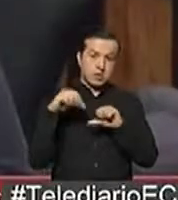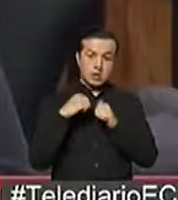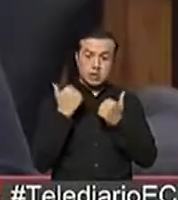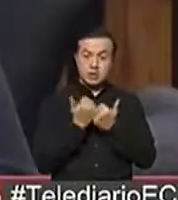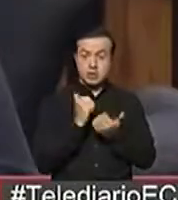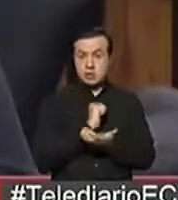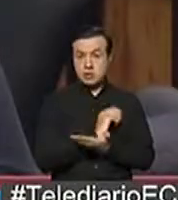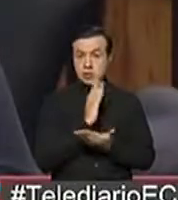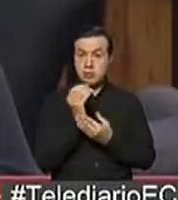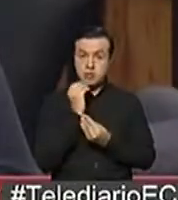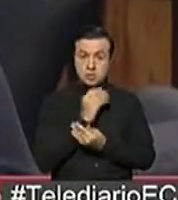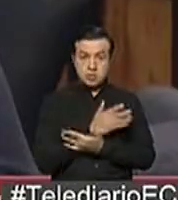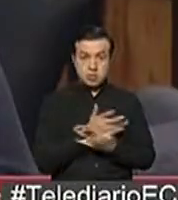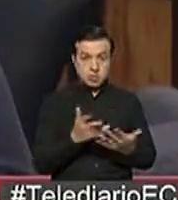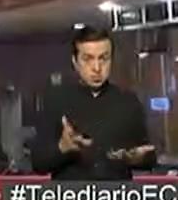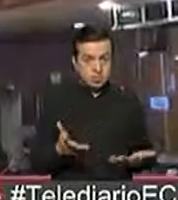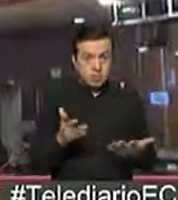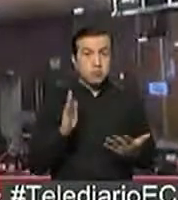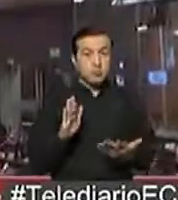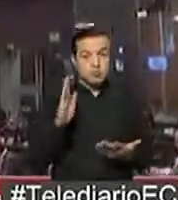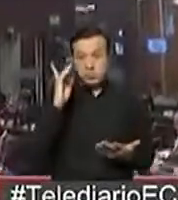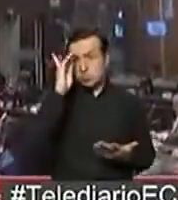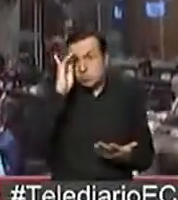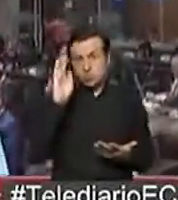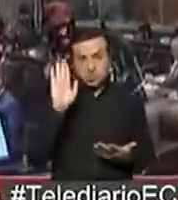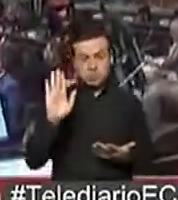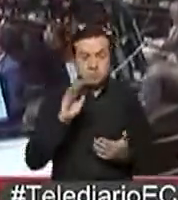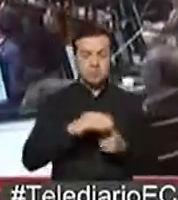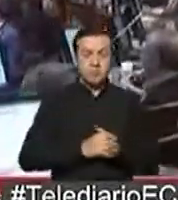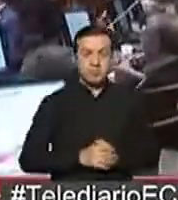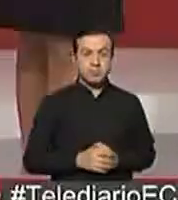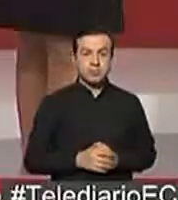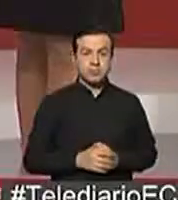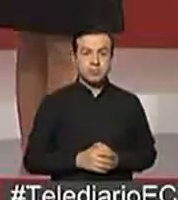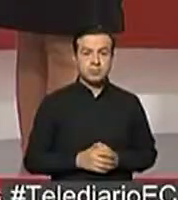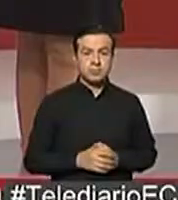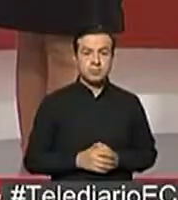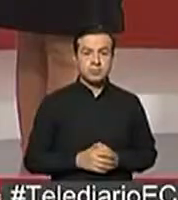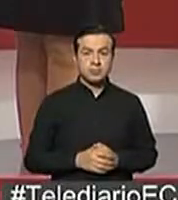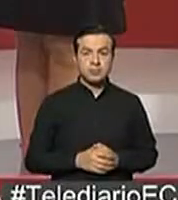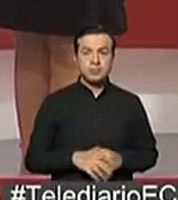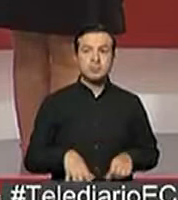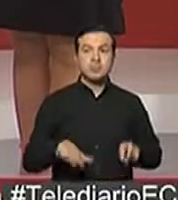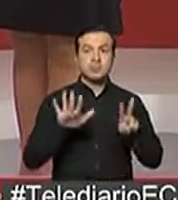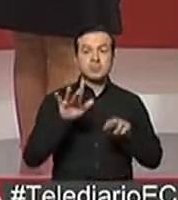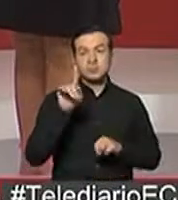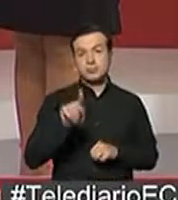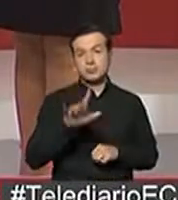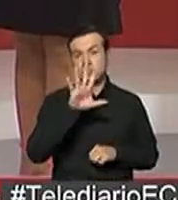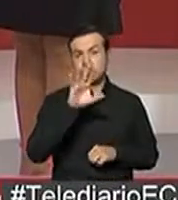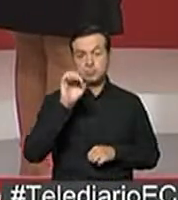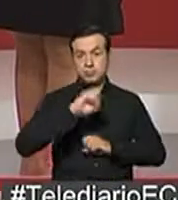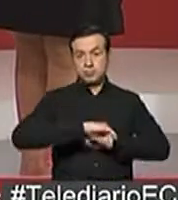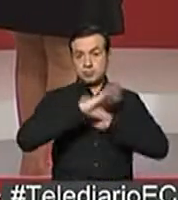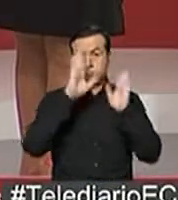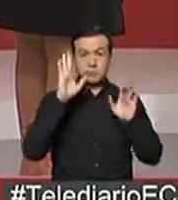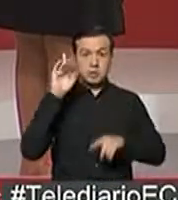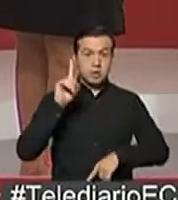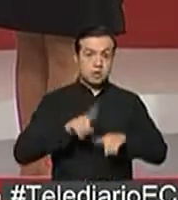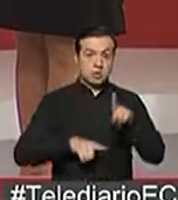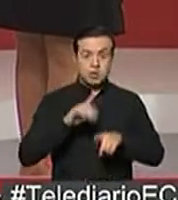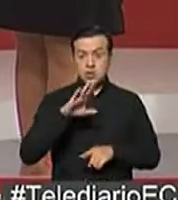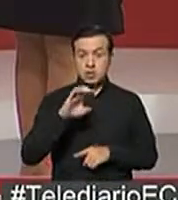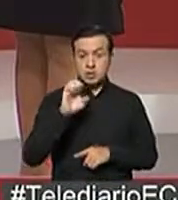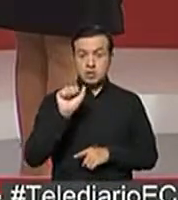este pronunciamiento, que es de última instancia. Ronito Apanta, Medios Públicos. 7:50 de la mañana, ahora nos contactamos con nuestro compañero